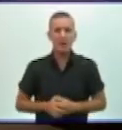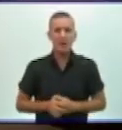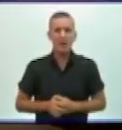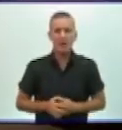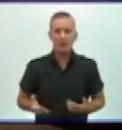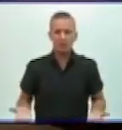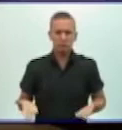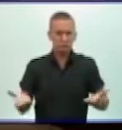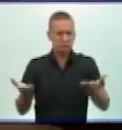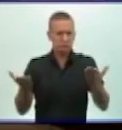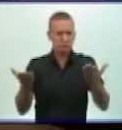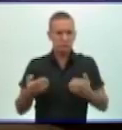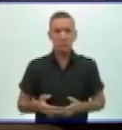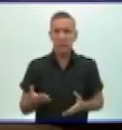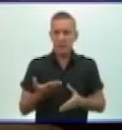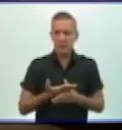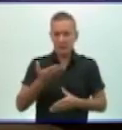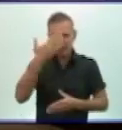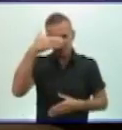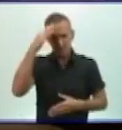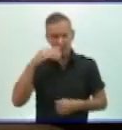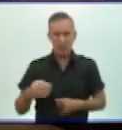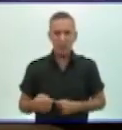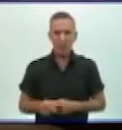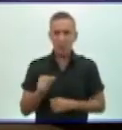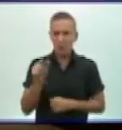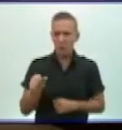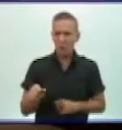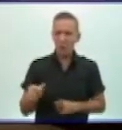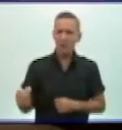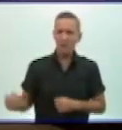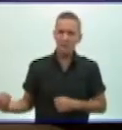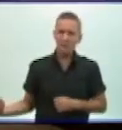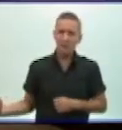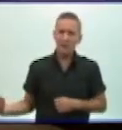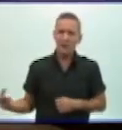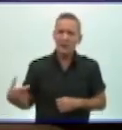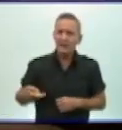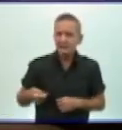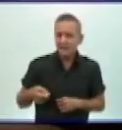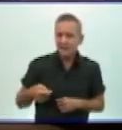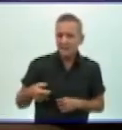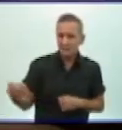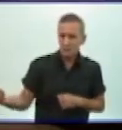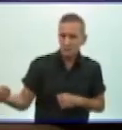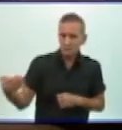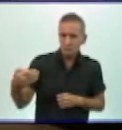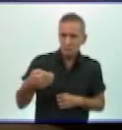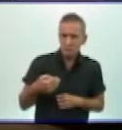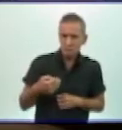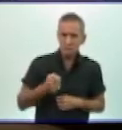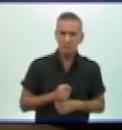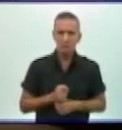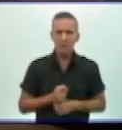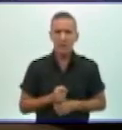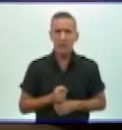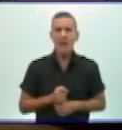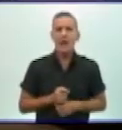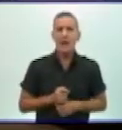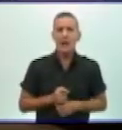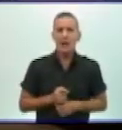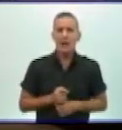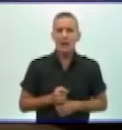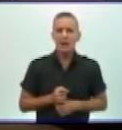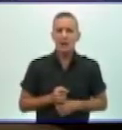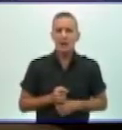un día, alguien se le acercó y le dijo algo al oído. Inmediatamente, Fran País puso a una de sus alumnas a cargo del aula y corrió a ver